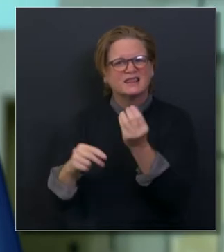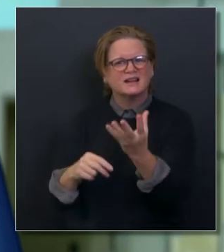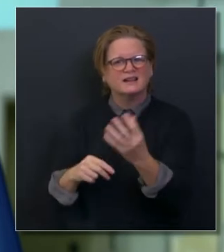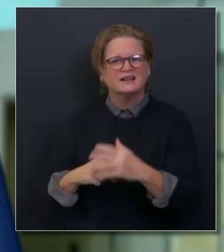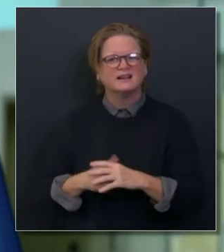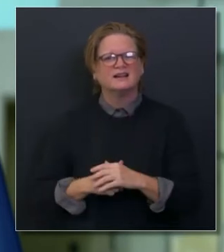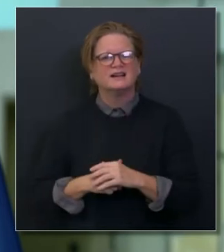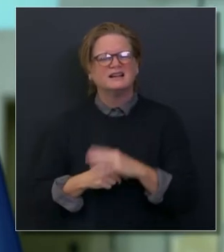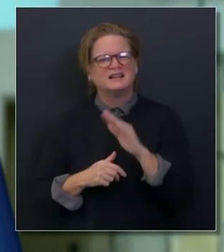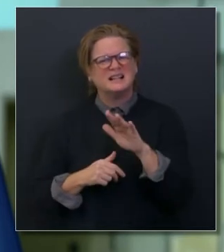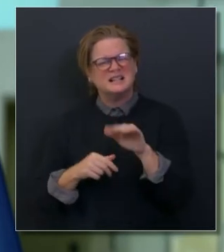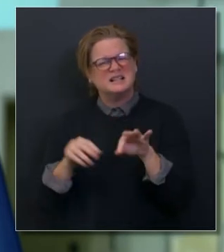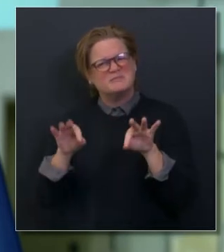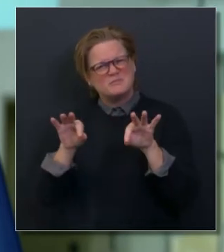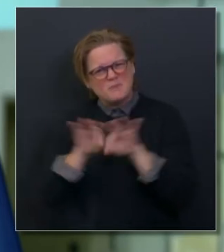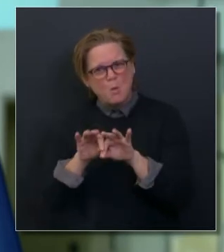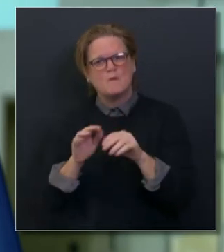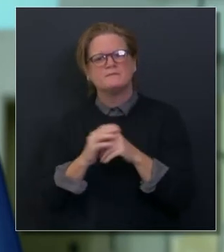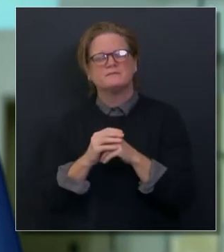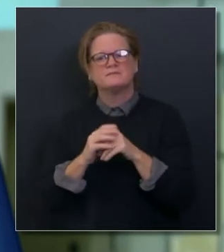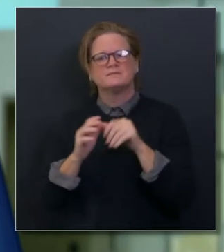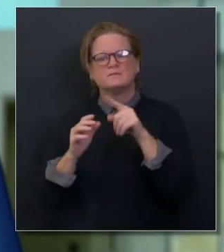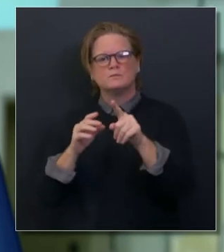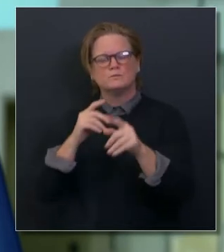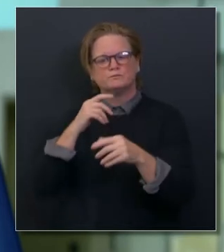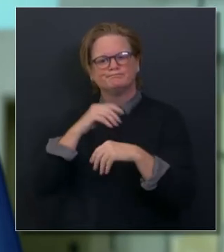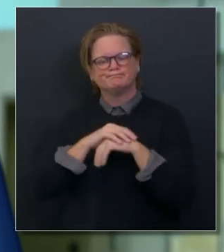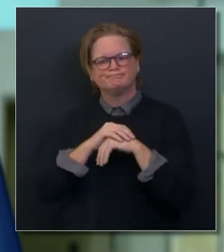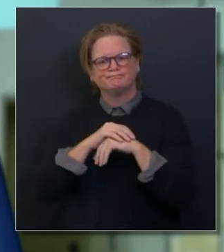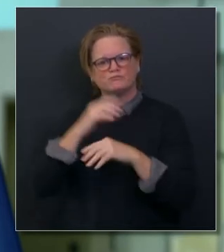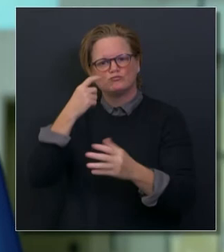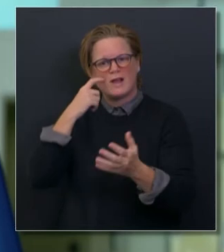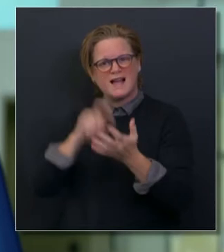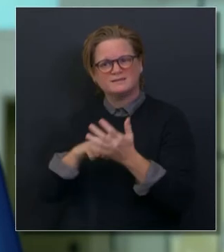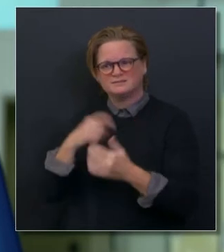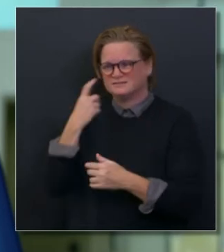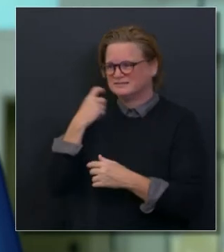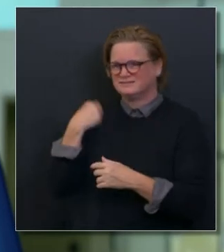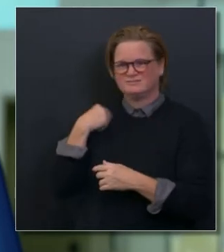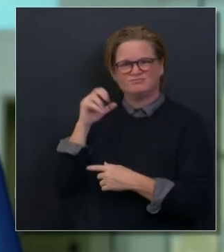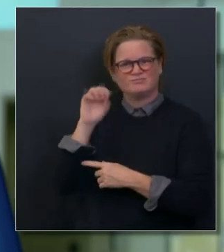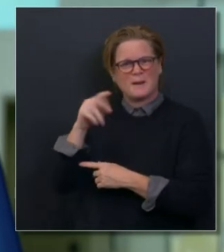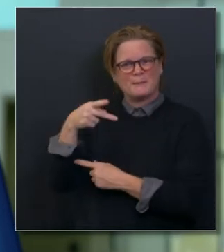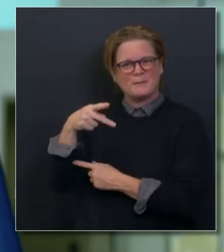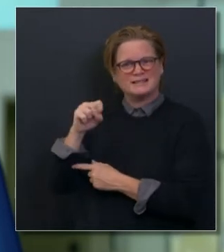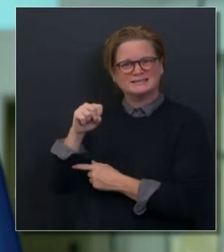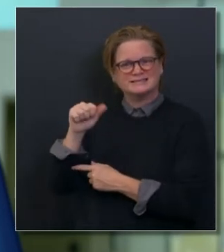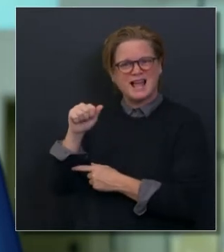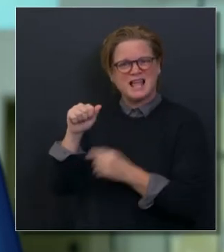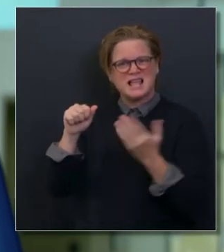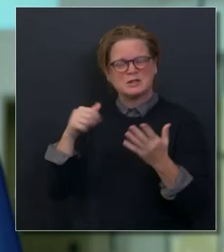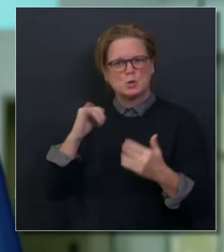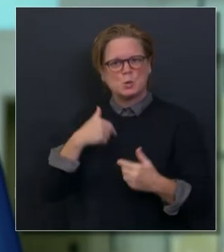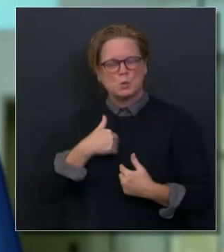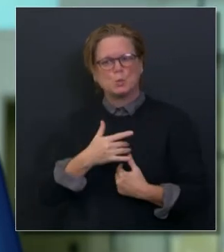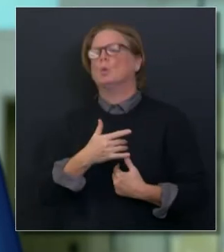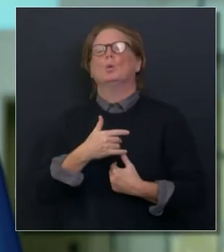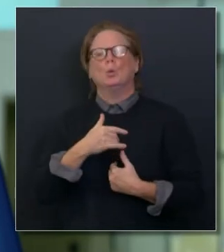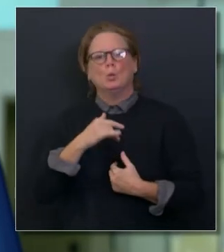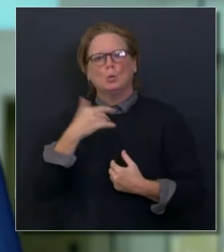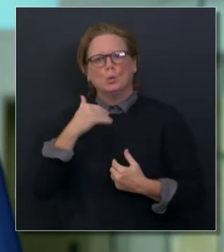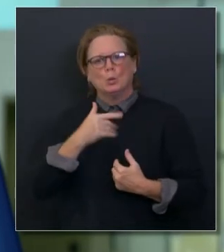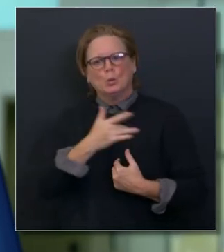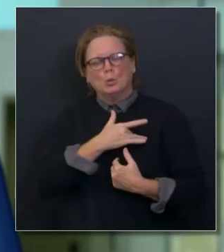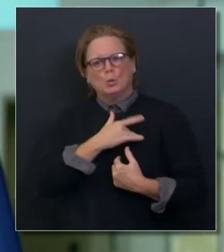recordar al público y aprecio su reconocimiento de conectar con este anuncio público de cuán mortal es esta